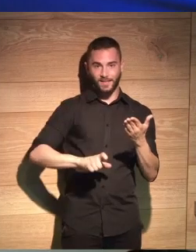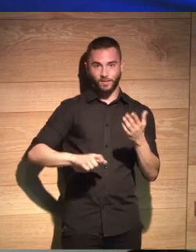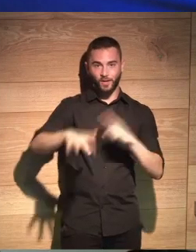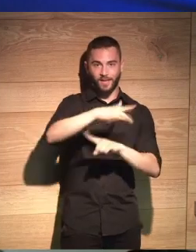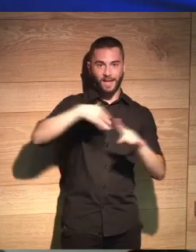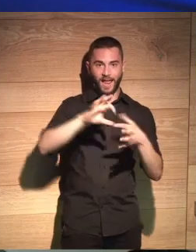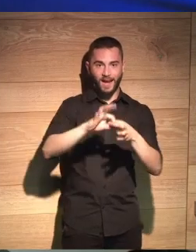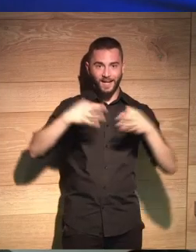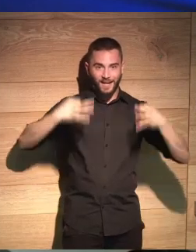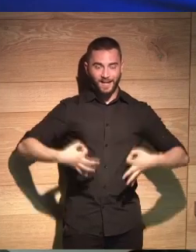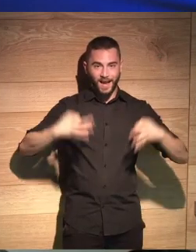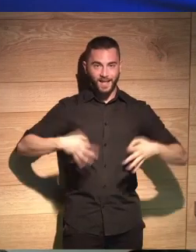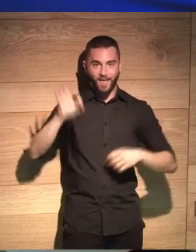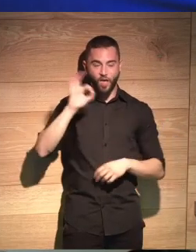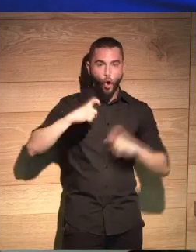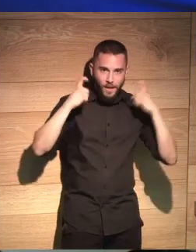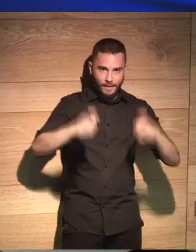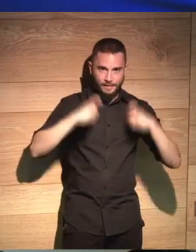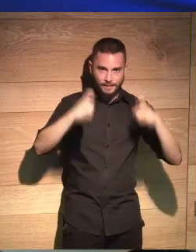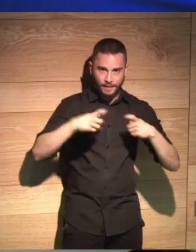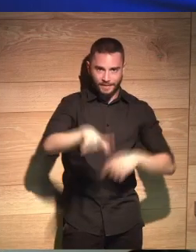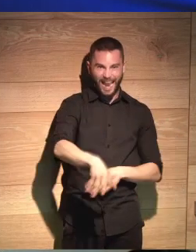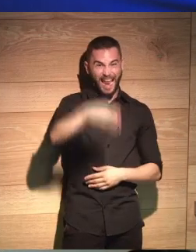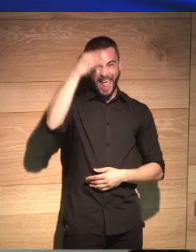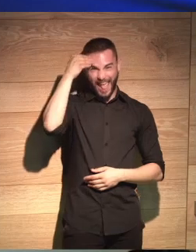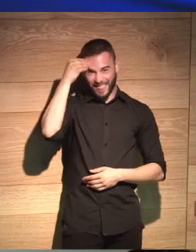lo menos la mejor manera de intentar entenderla.